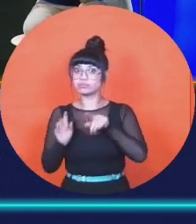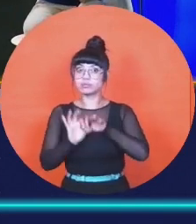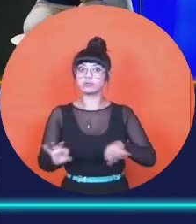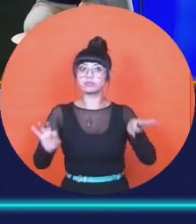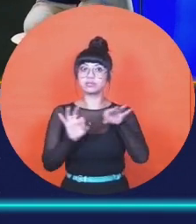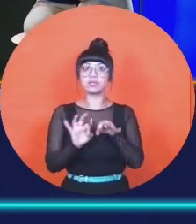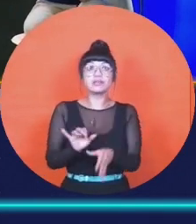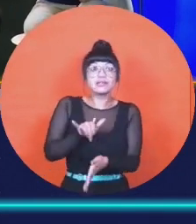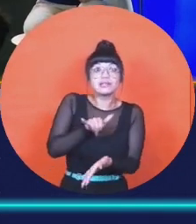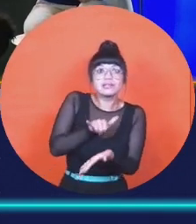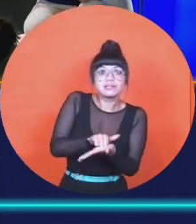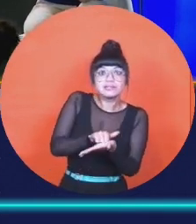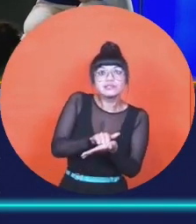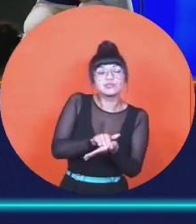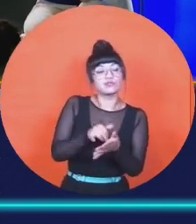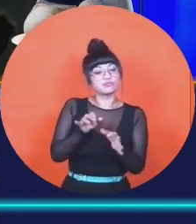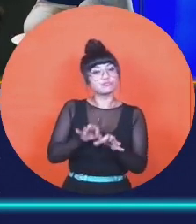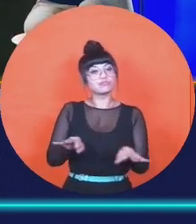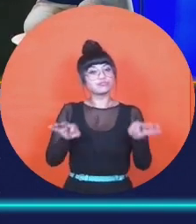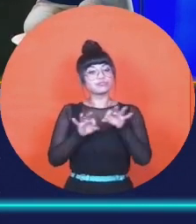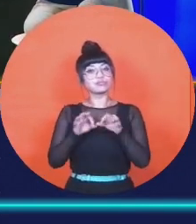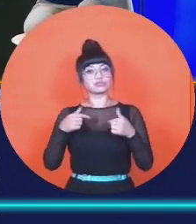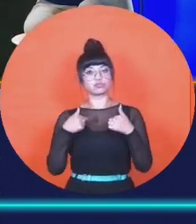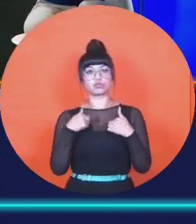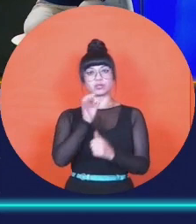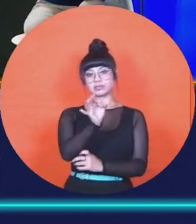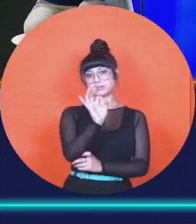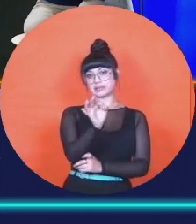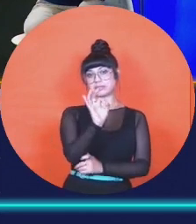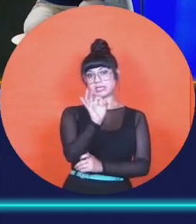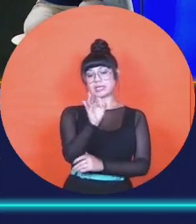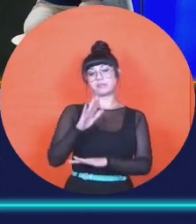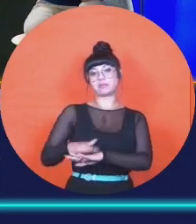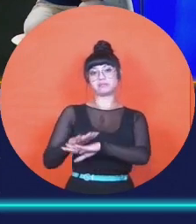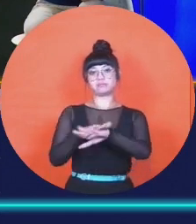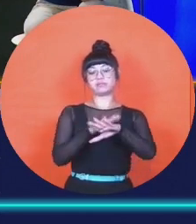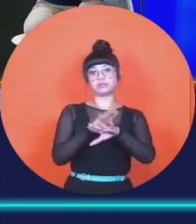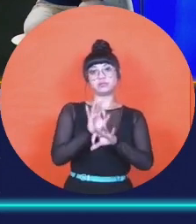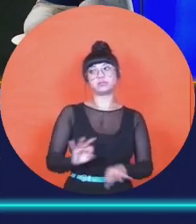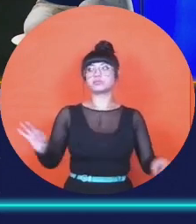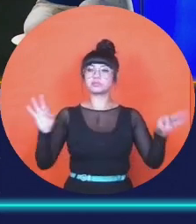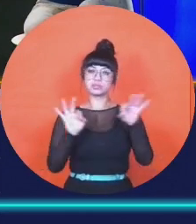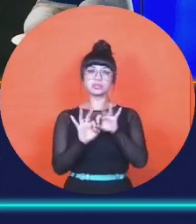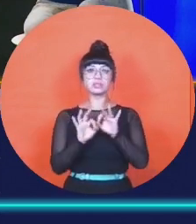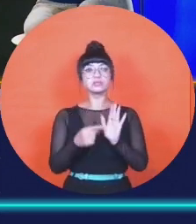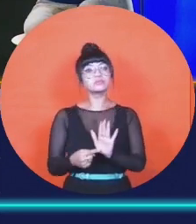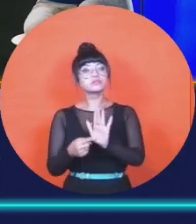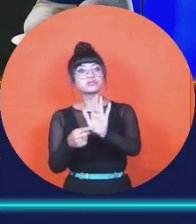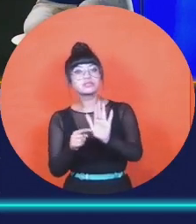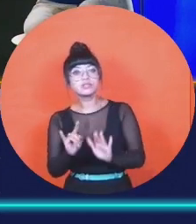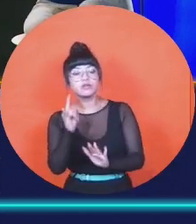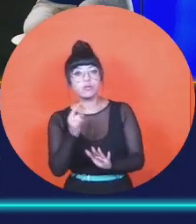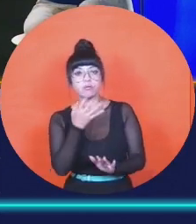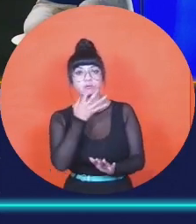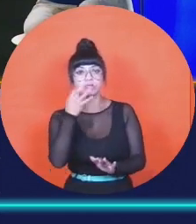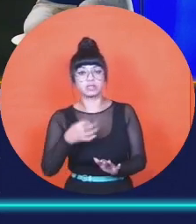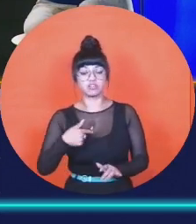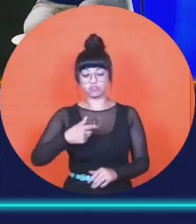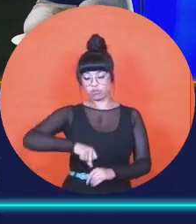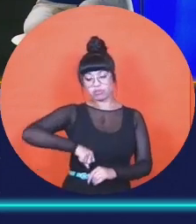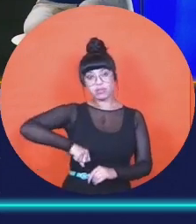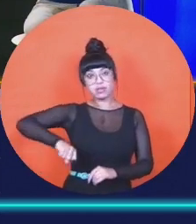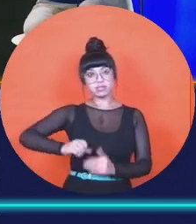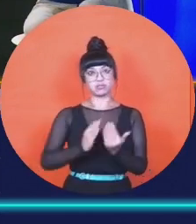Eso es algo que para mí siempre ha sido muy relevante, es tomarme en serio el derecho a mi